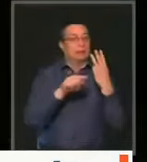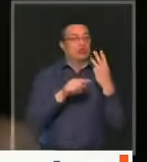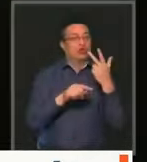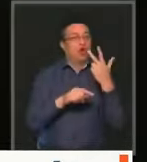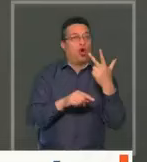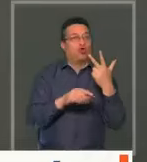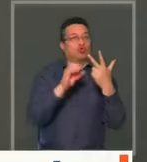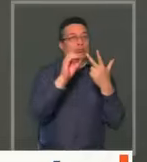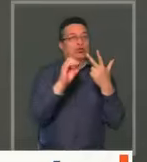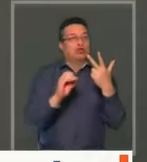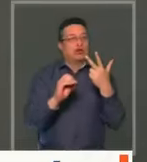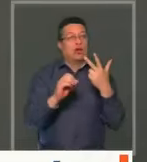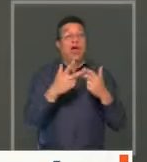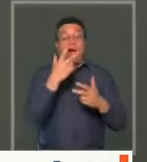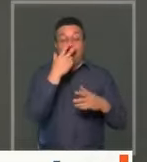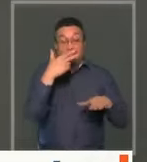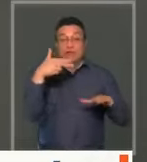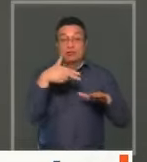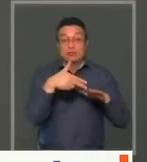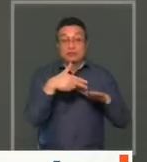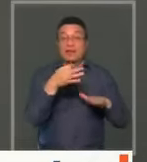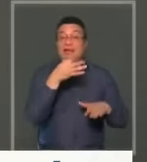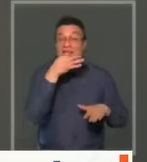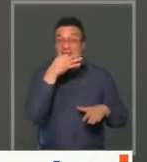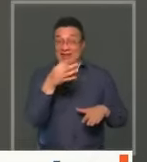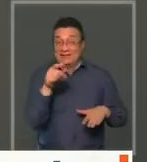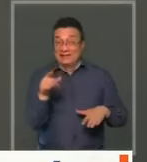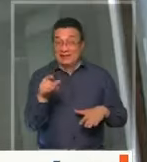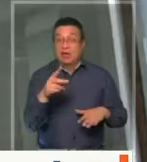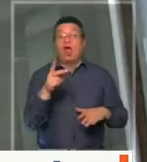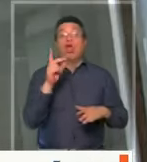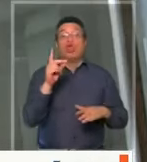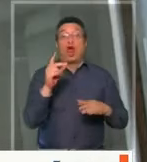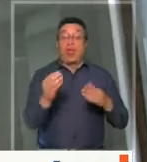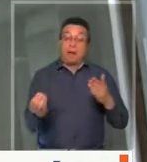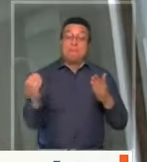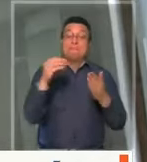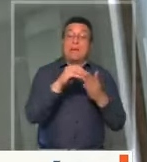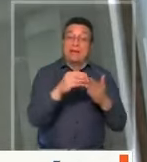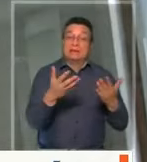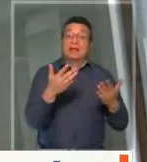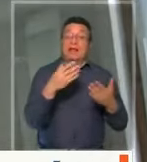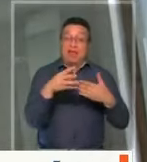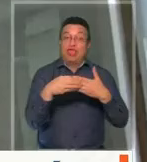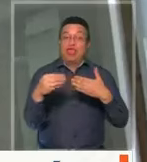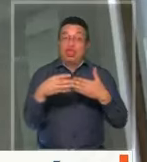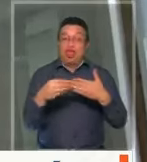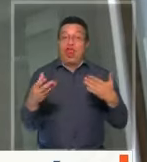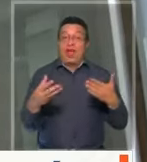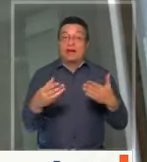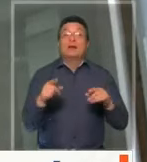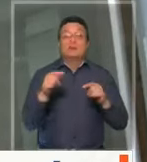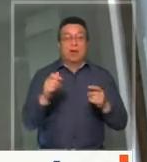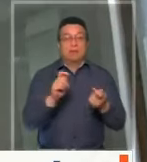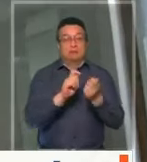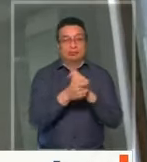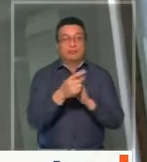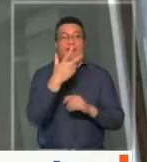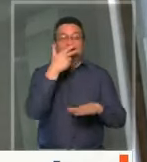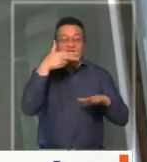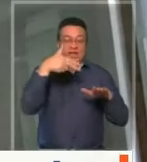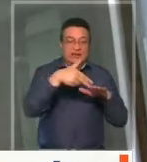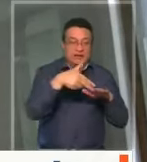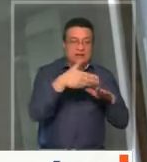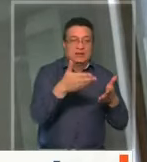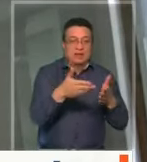combustibles explica la presidenta del banco hay que sumarle el dólar eso se ha ido traspasando algunos precios el caso de las bencinas el caso de